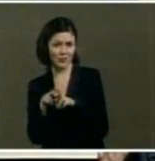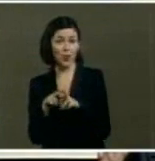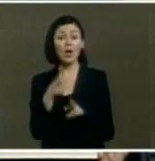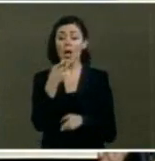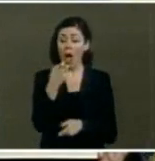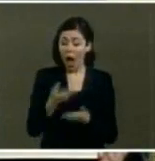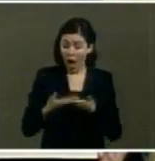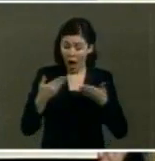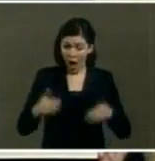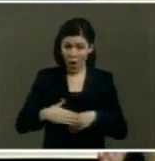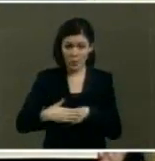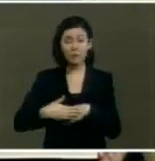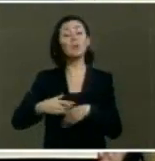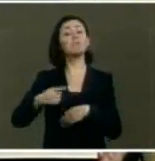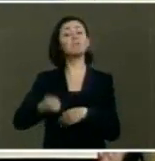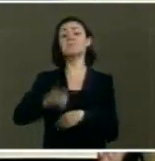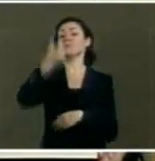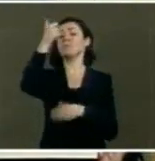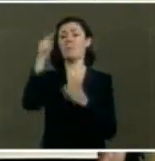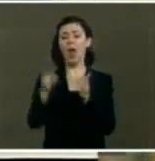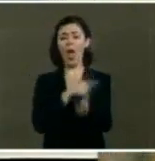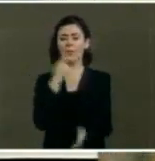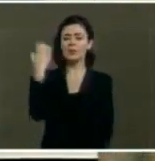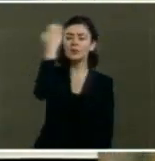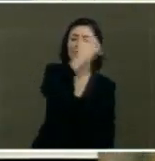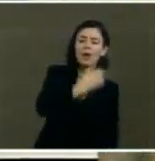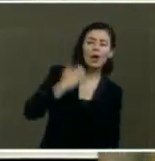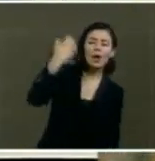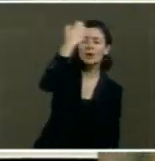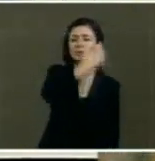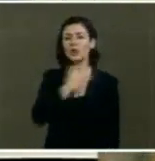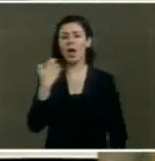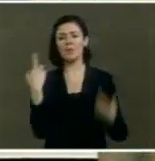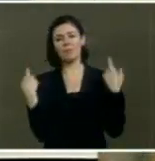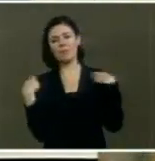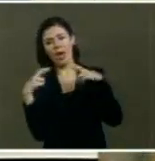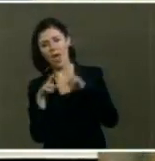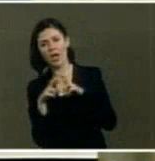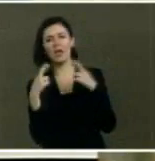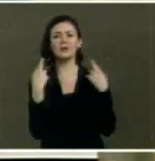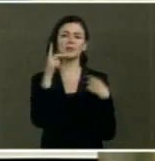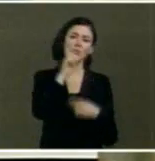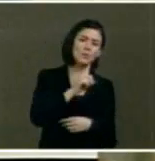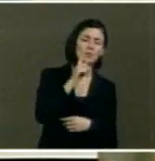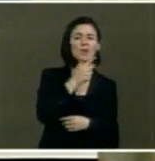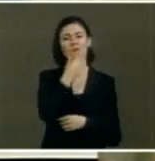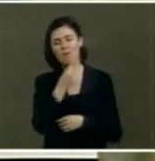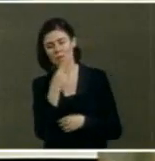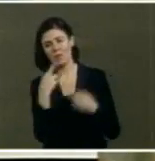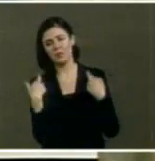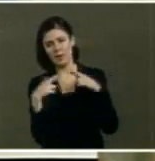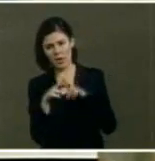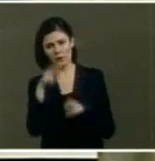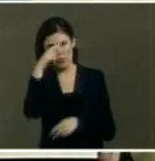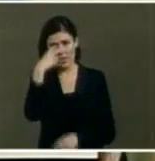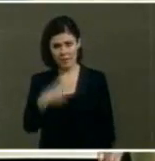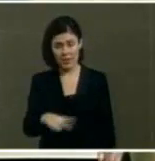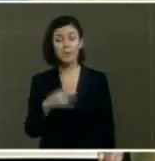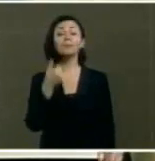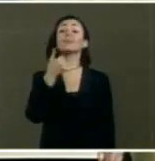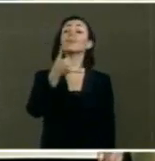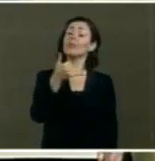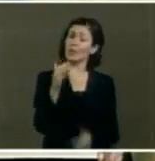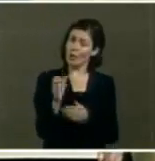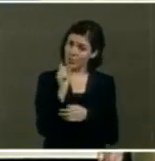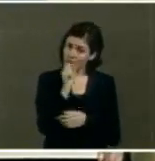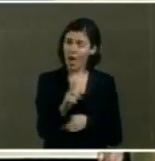las maestras y a los maestros de México. Además, para que los niños y jóvenes no abandonen sus